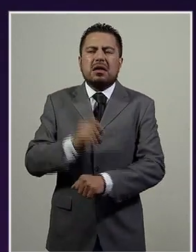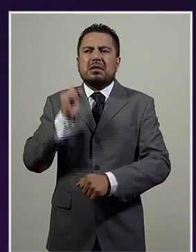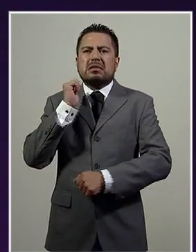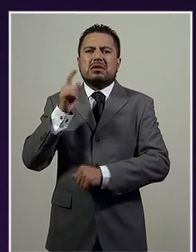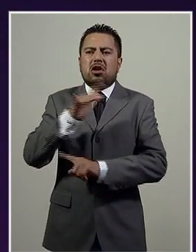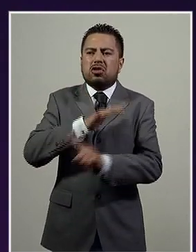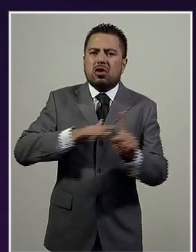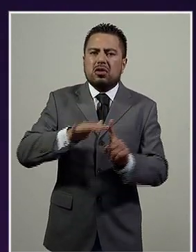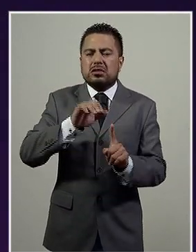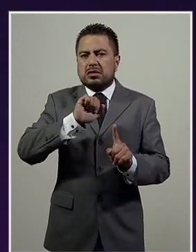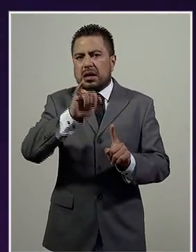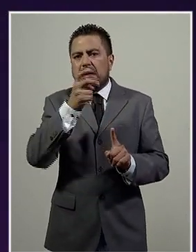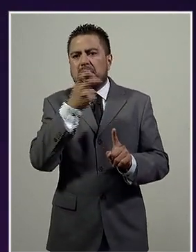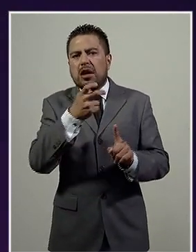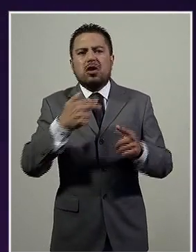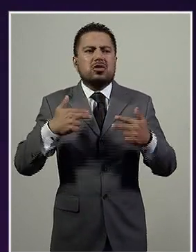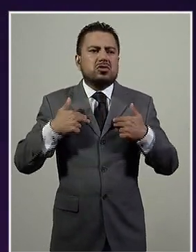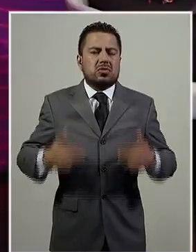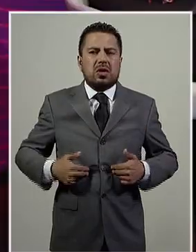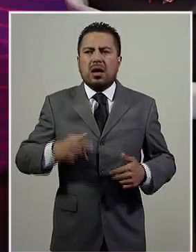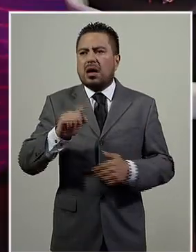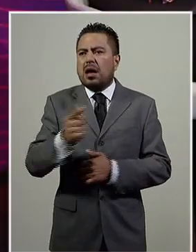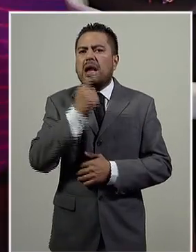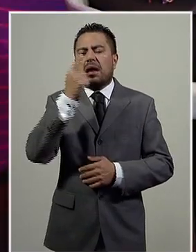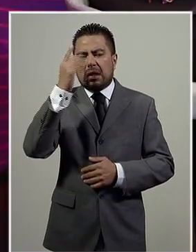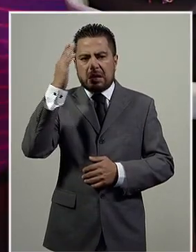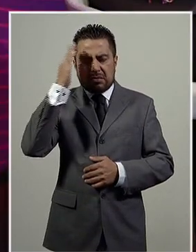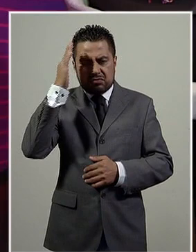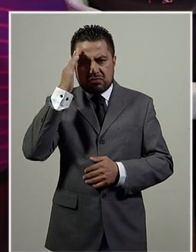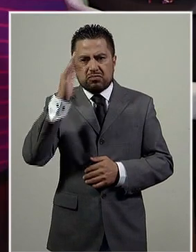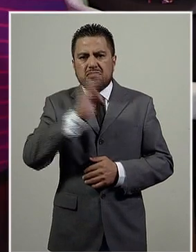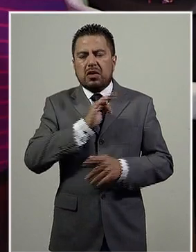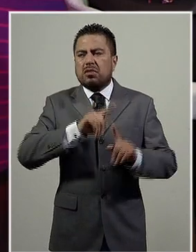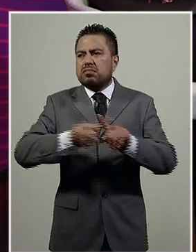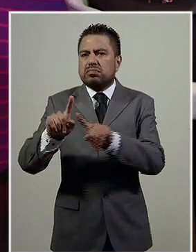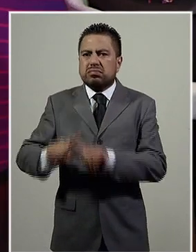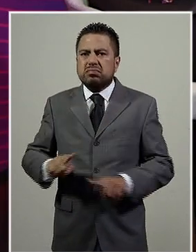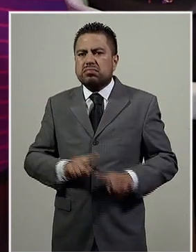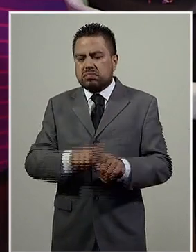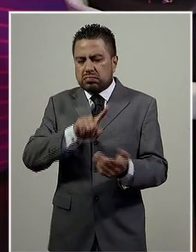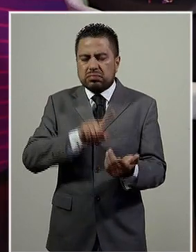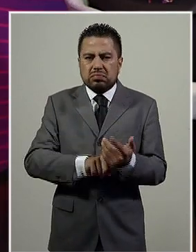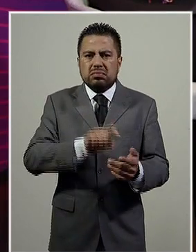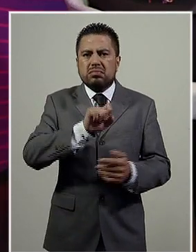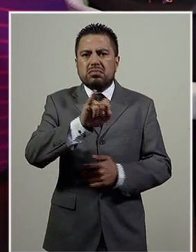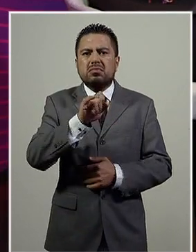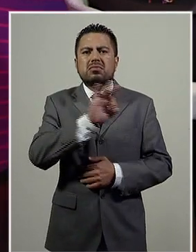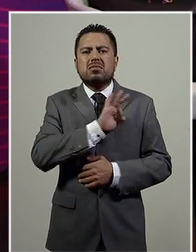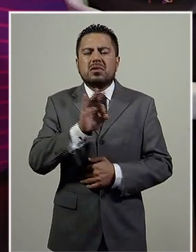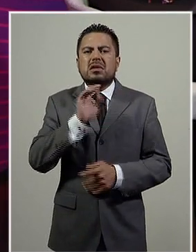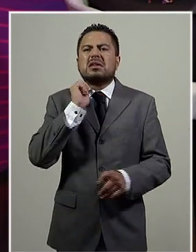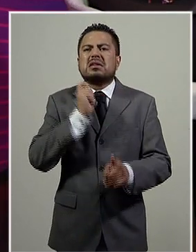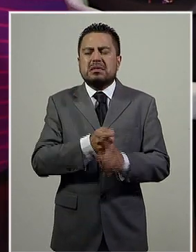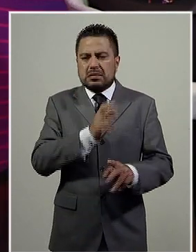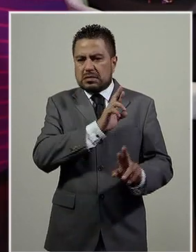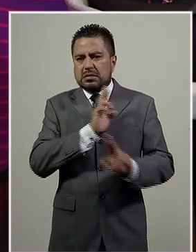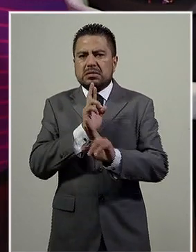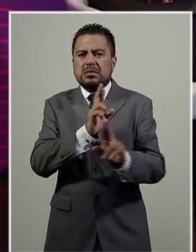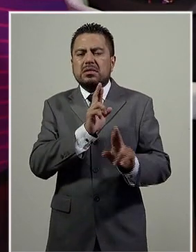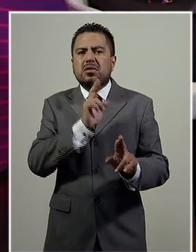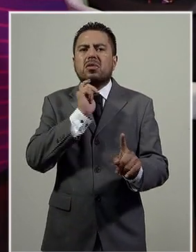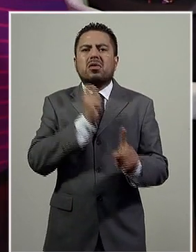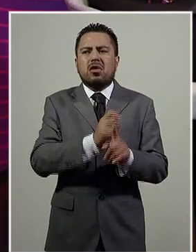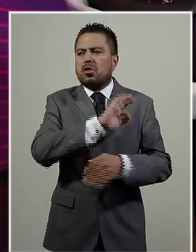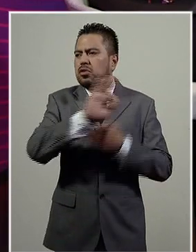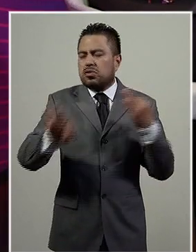el entorno, sí, pero somos seres humanos que tenemos la capacidad de distinguir, ¿no? De distinguir lo que es el respeto y que es